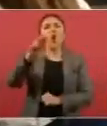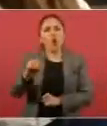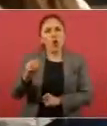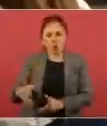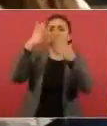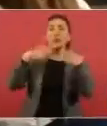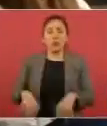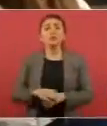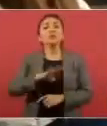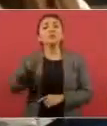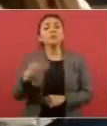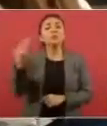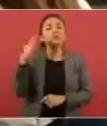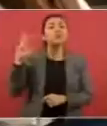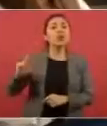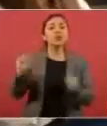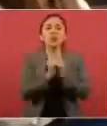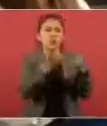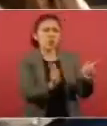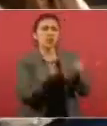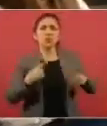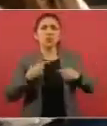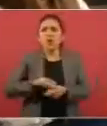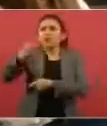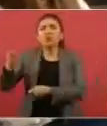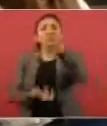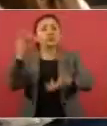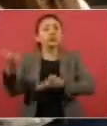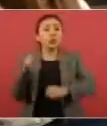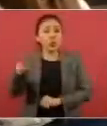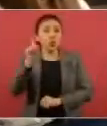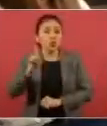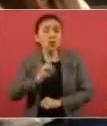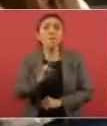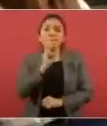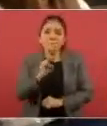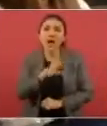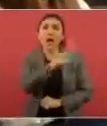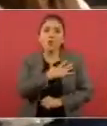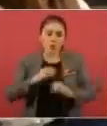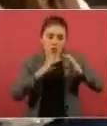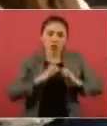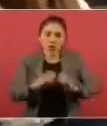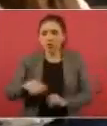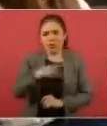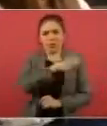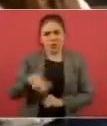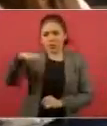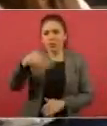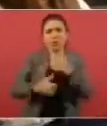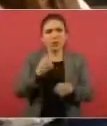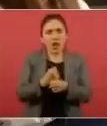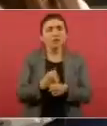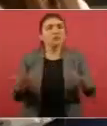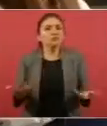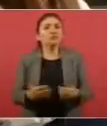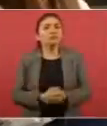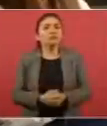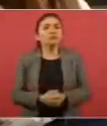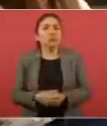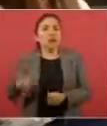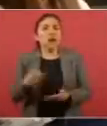martes después de haber sido, de que le rociaron fuego un grupo de personas. Ella es madre, era madre, era cuidadora también de su hijo de 11 años, quien tiene